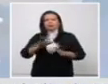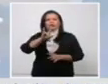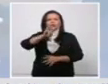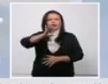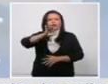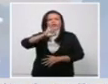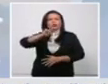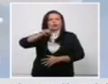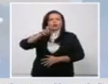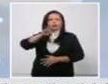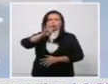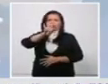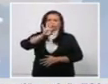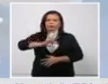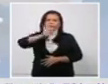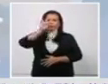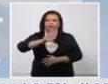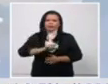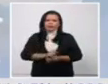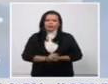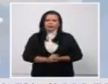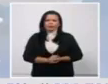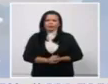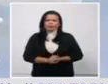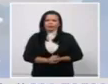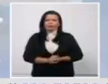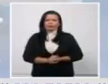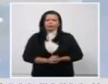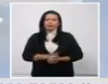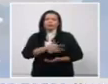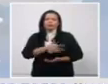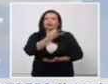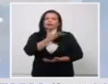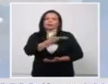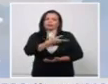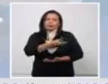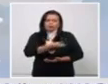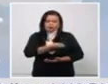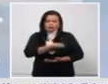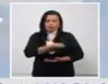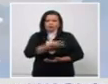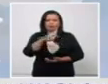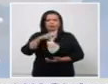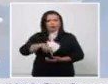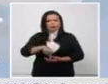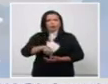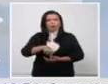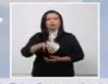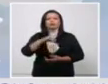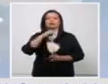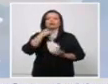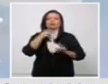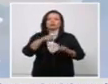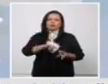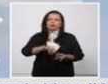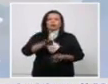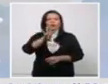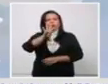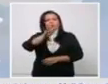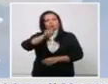98,4%. Lamentamos en la mañana de hoy el fallecimiento de 4 personas